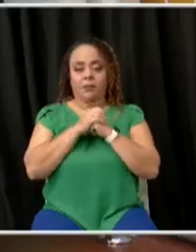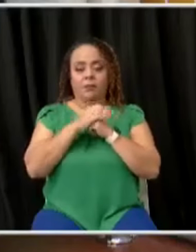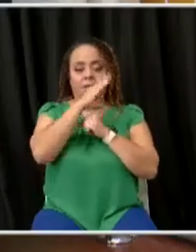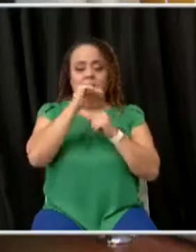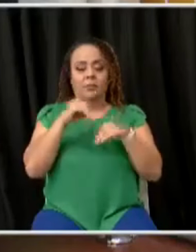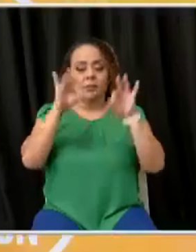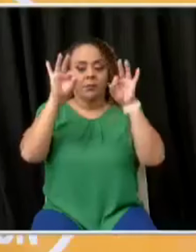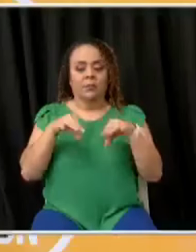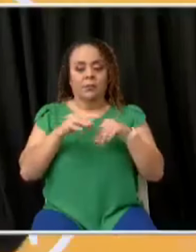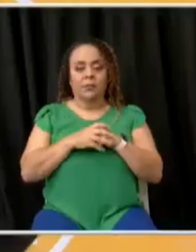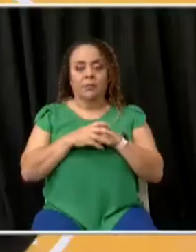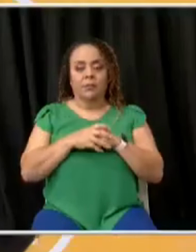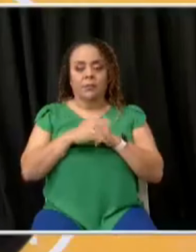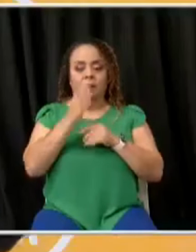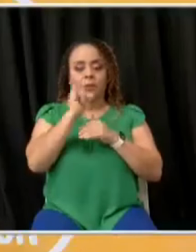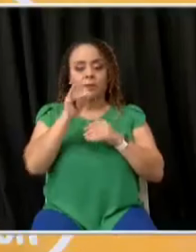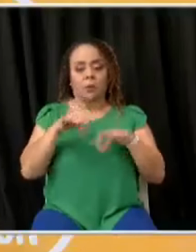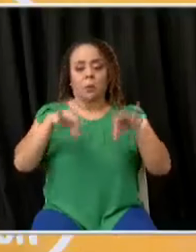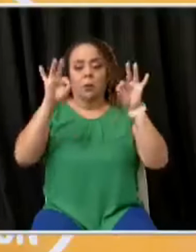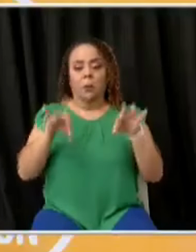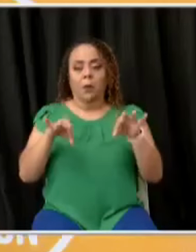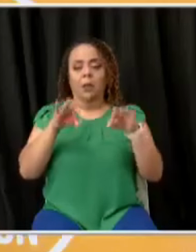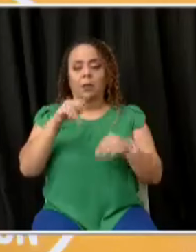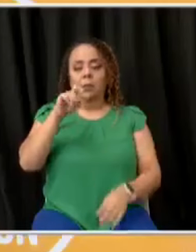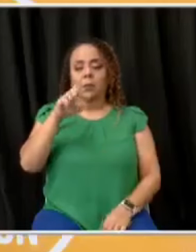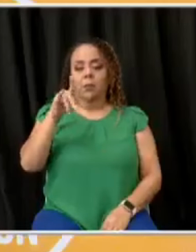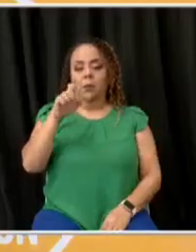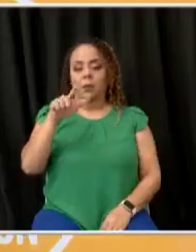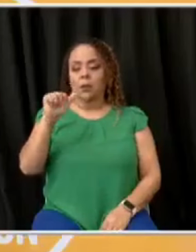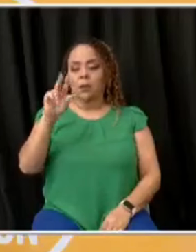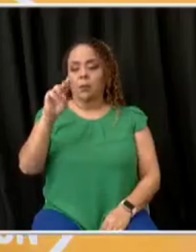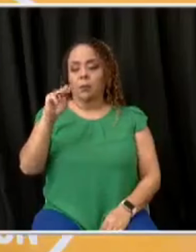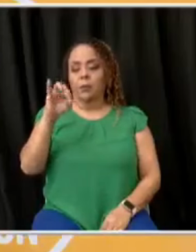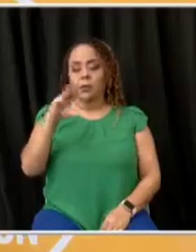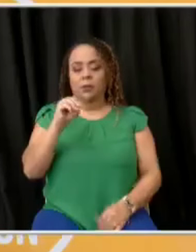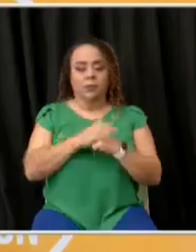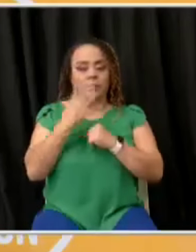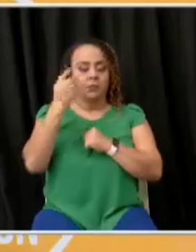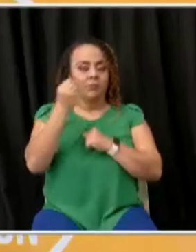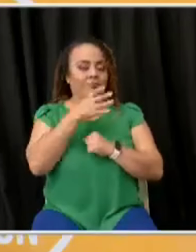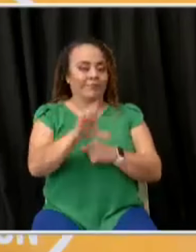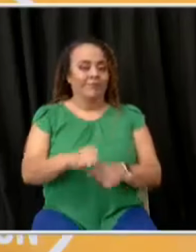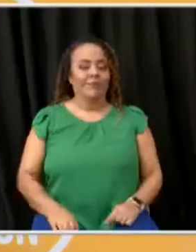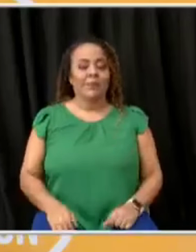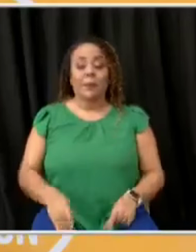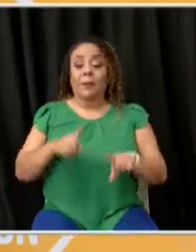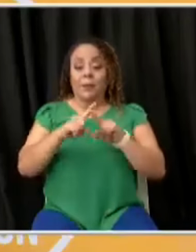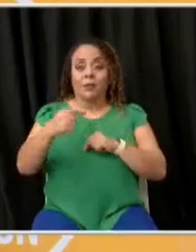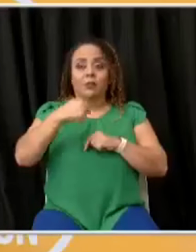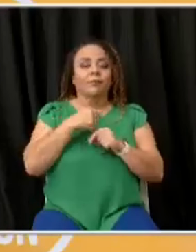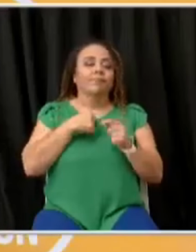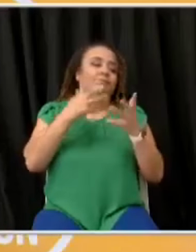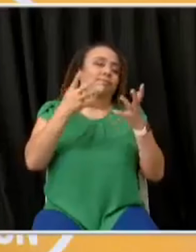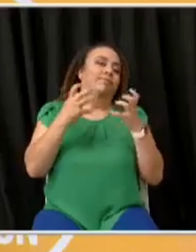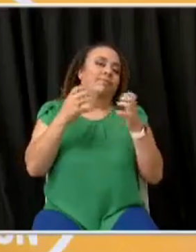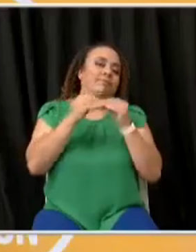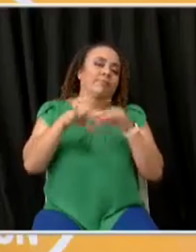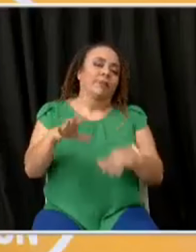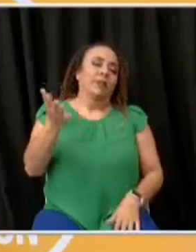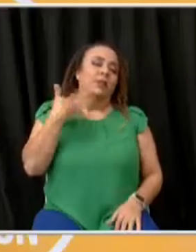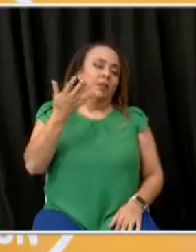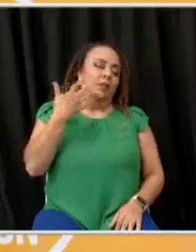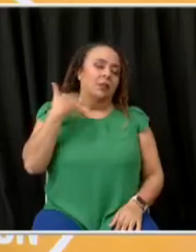sábana térmica, que es una vaina como un papel de aluminio que no deja que perdas calor. Ok. Pero si estoy deseando perder calor,